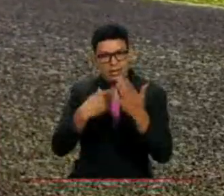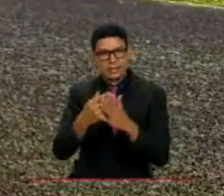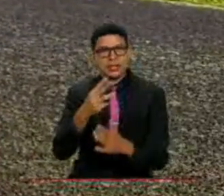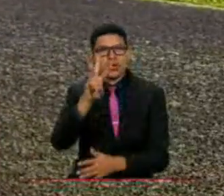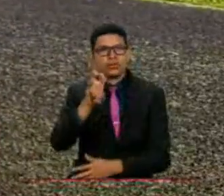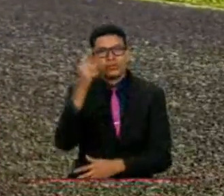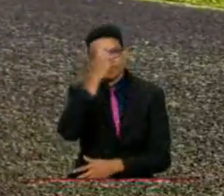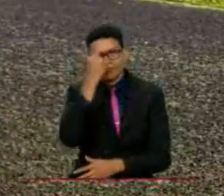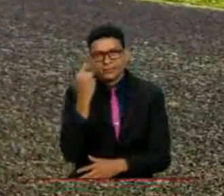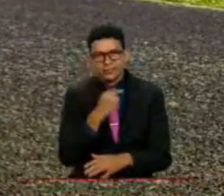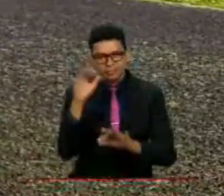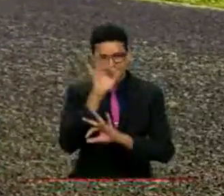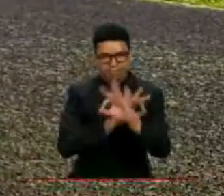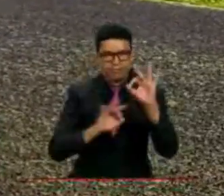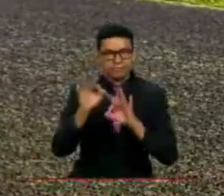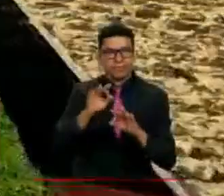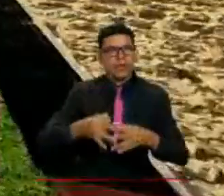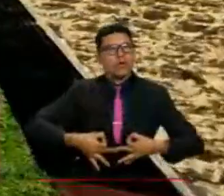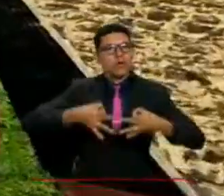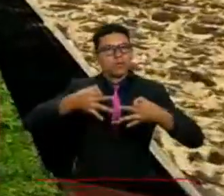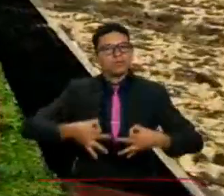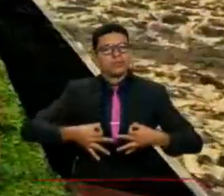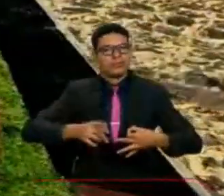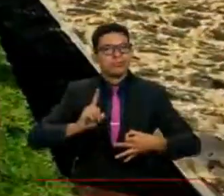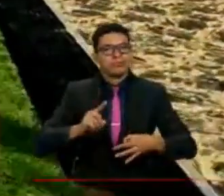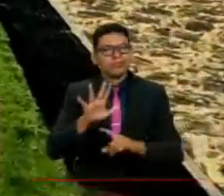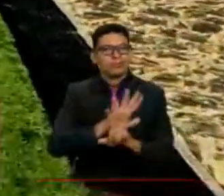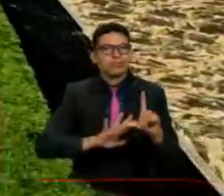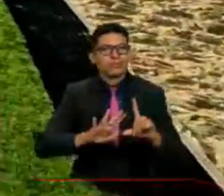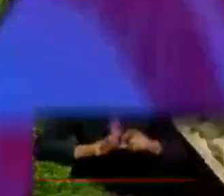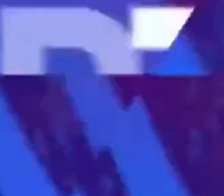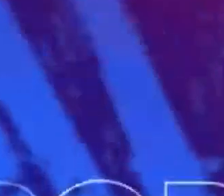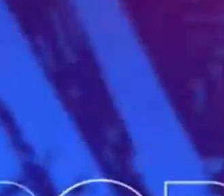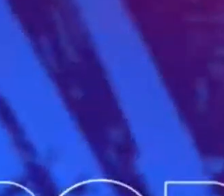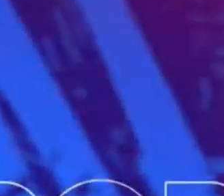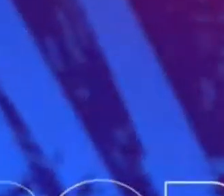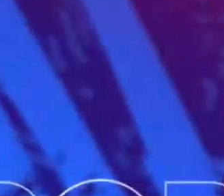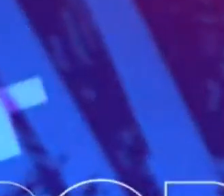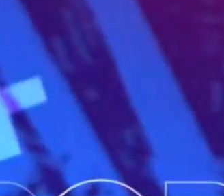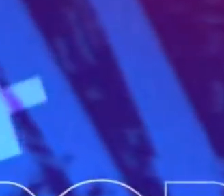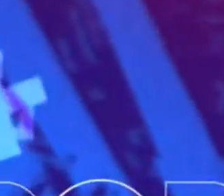septiembre por Telepacífico, canal autorizado.